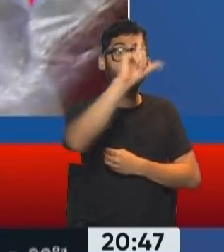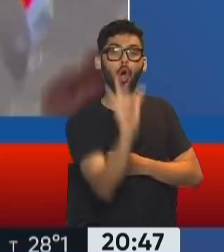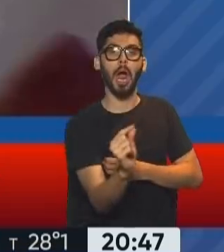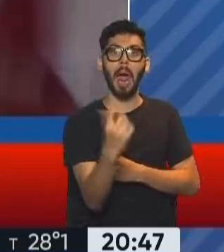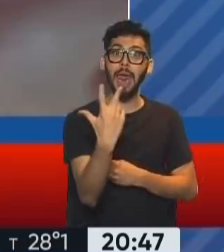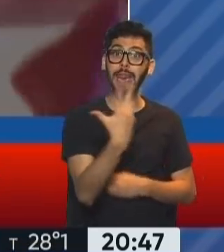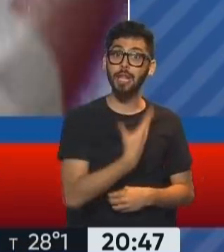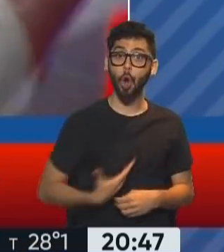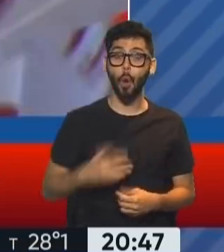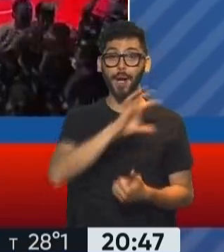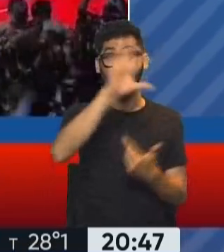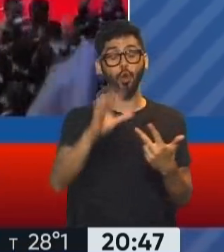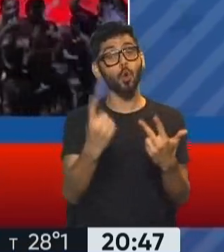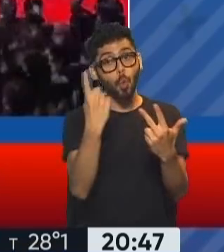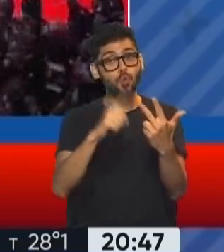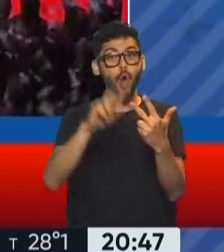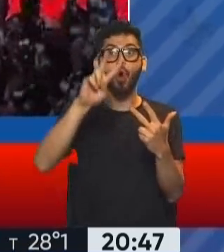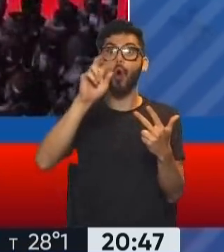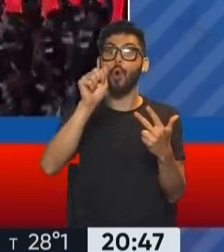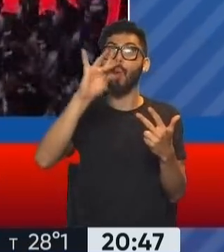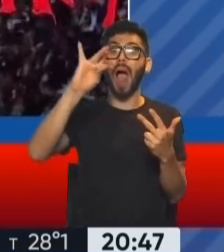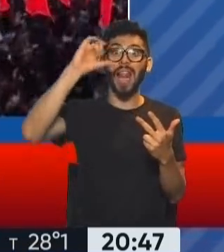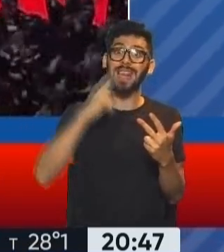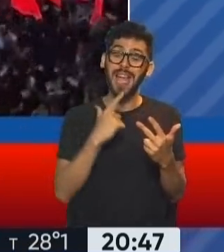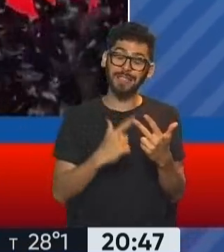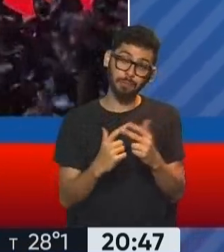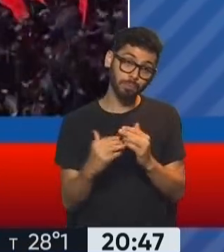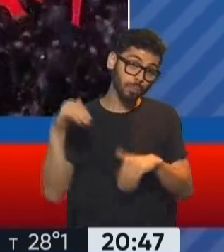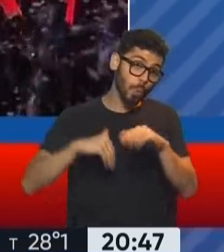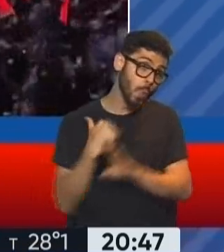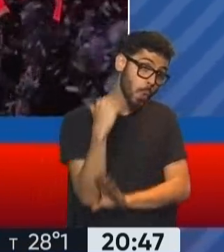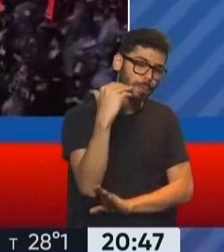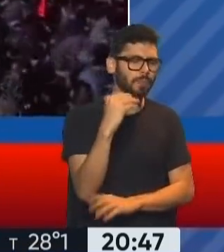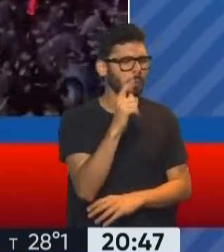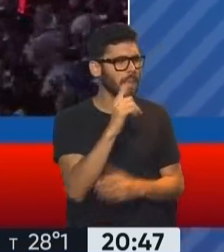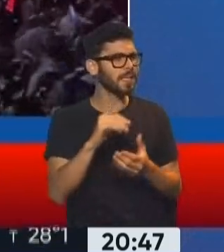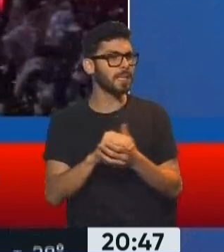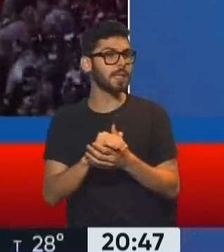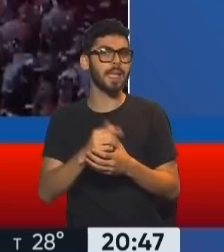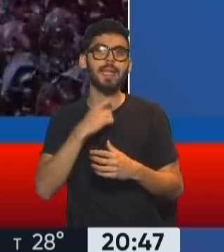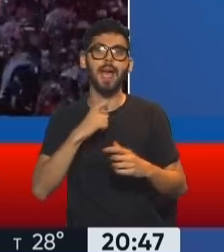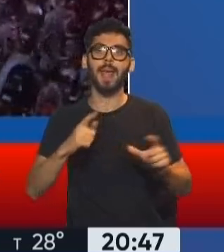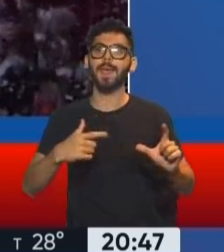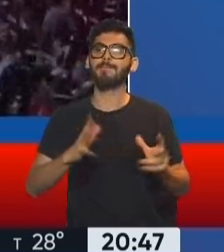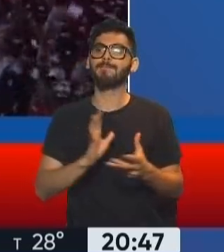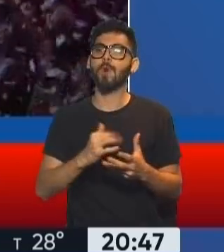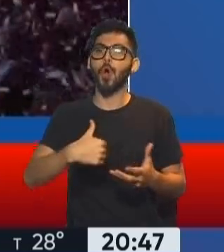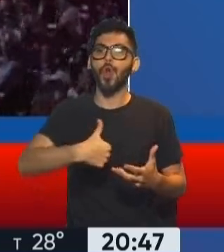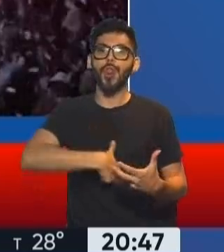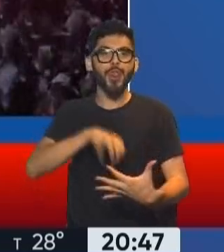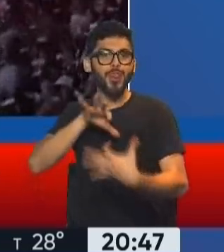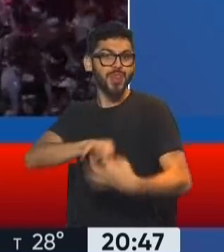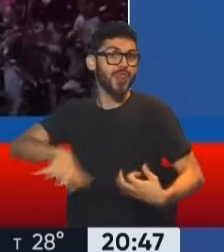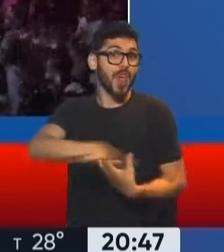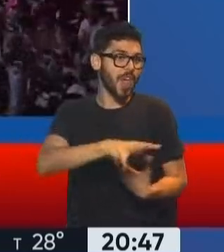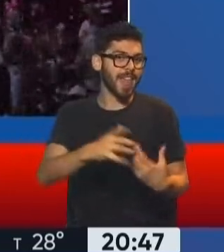Y uno, Valdés, que ganó. Me da la sensación que el radicalismo también está tratando de rescatar su identidad, ¿no? Porque lo que pasó fue que se lo fagocitó quedó muy mal